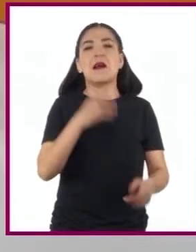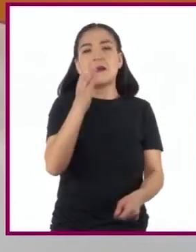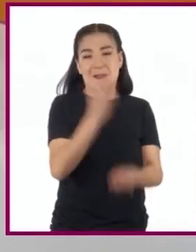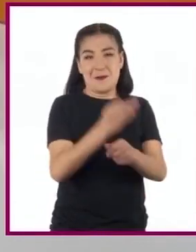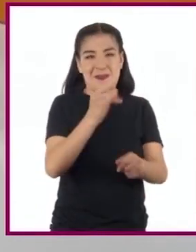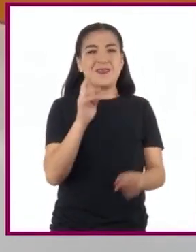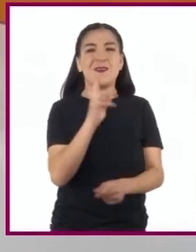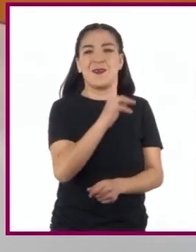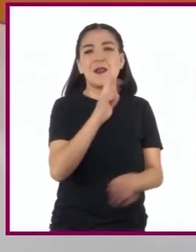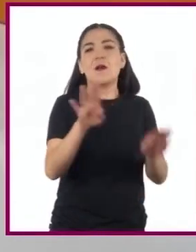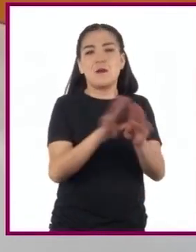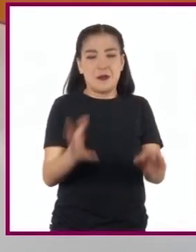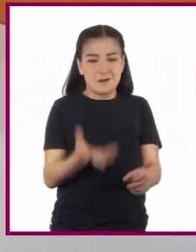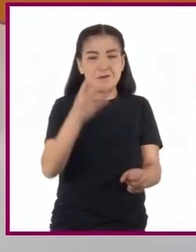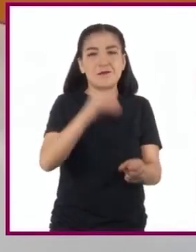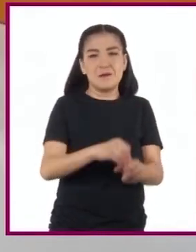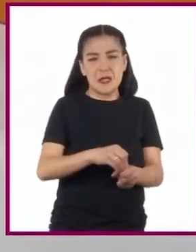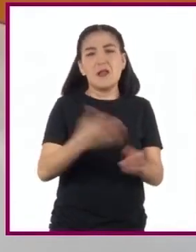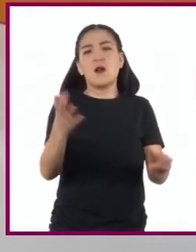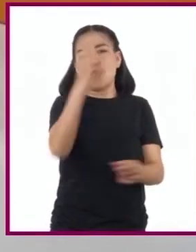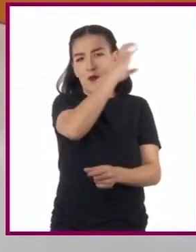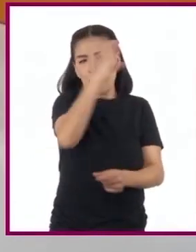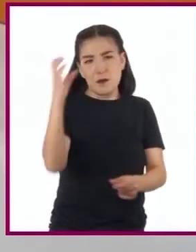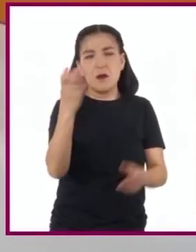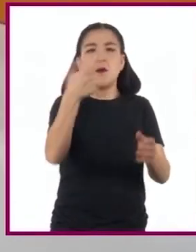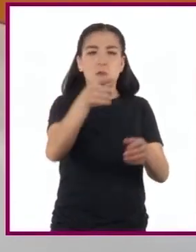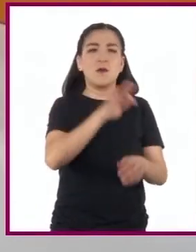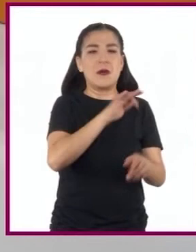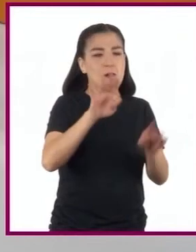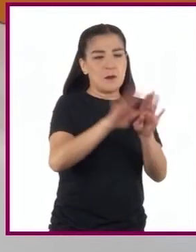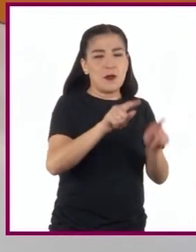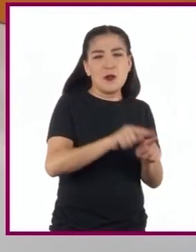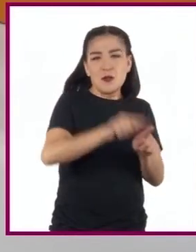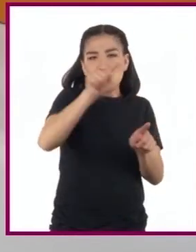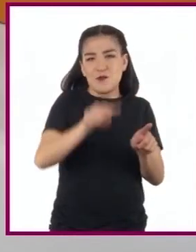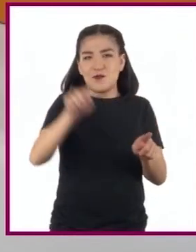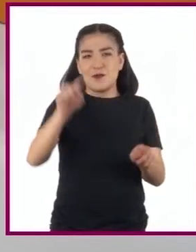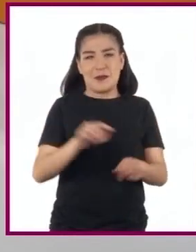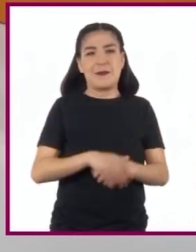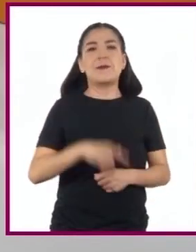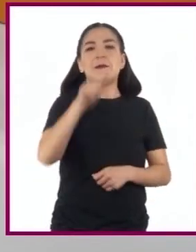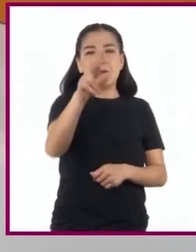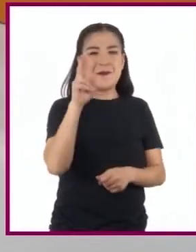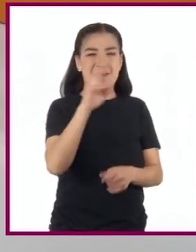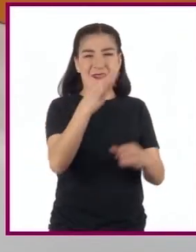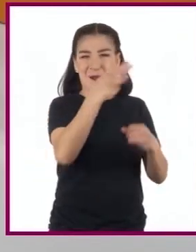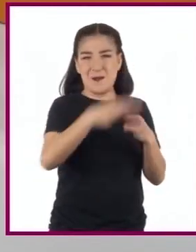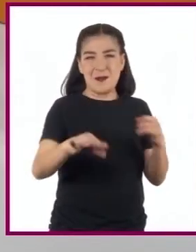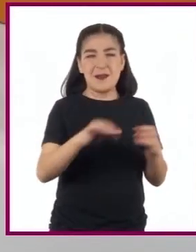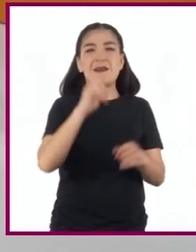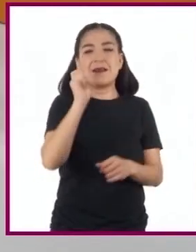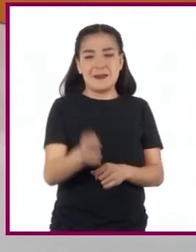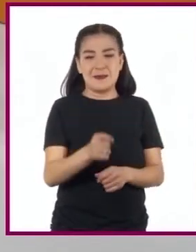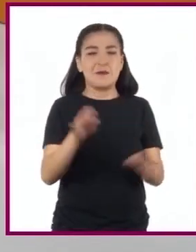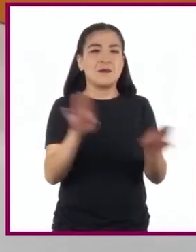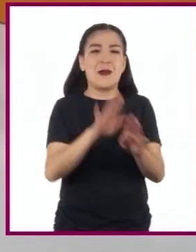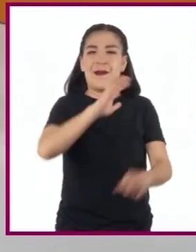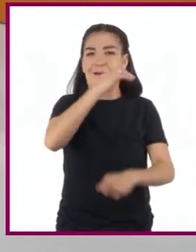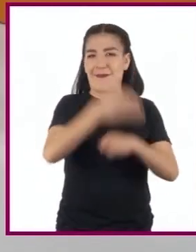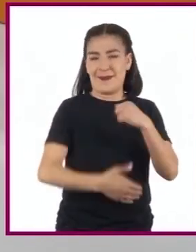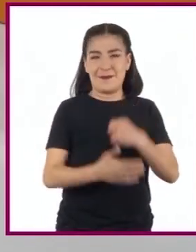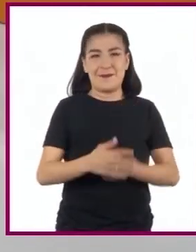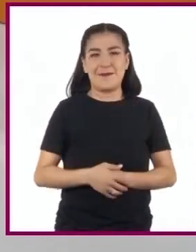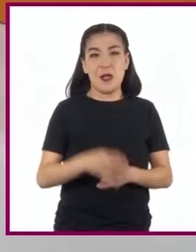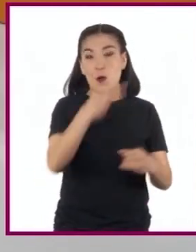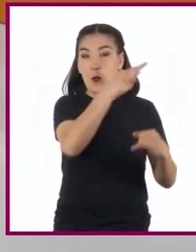se puede complementar con fotografías o gráficos. En la última parte, observaremos el remate,